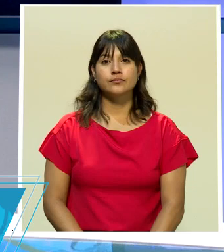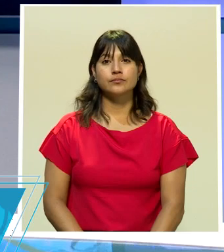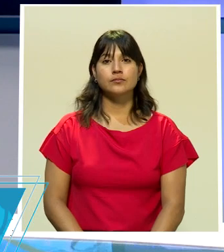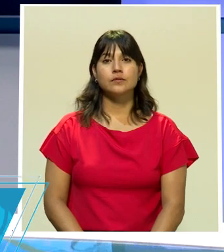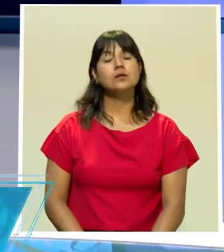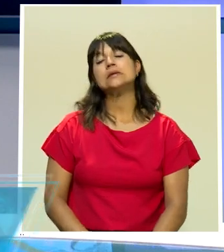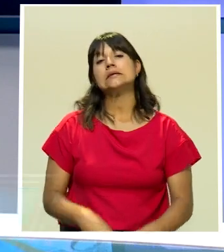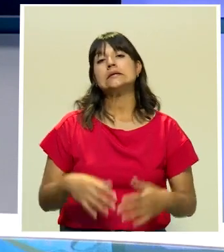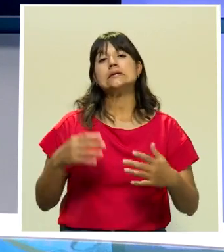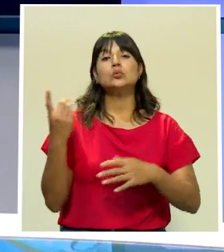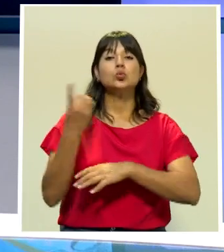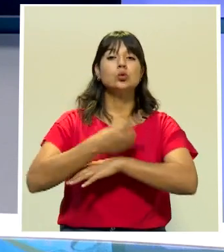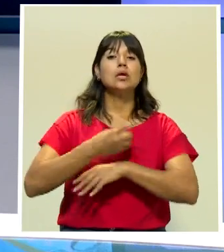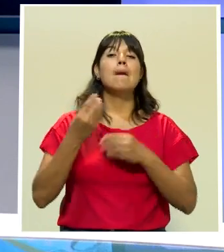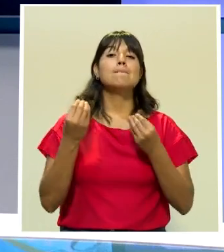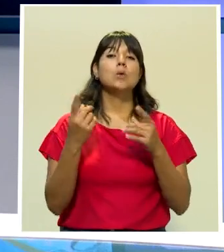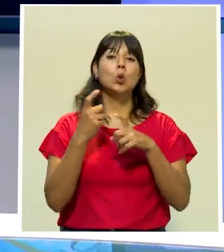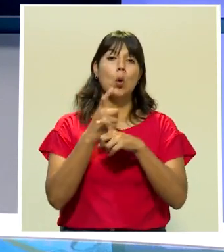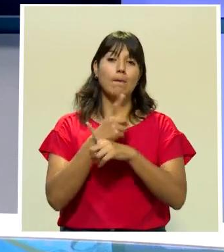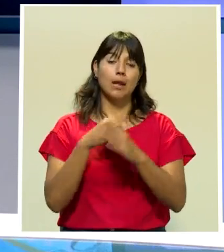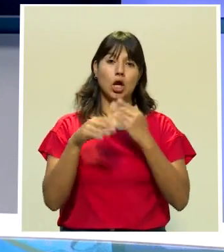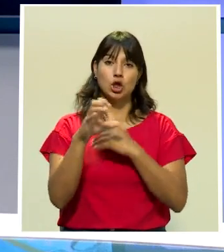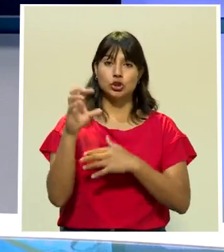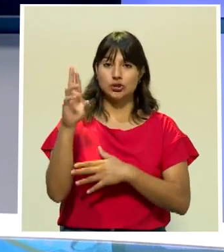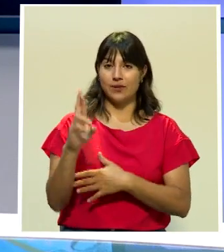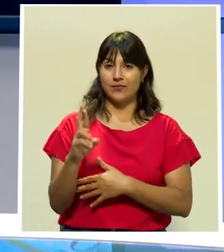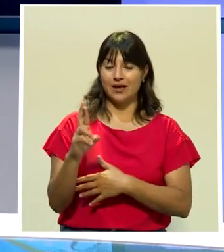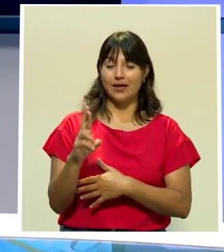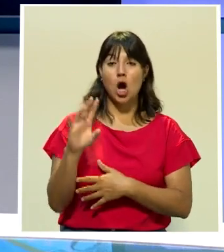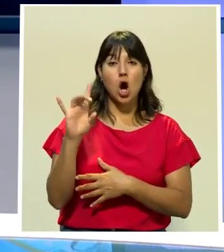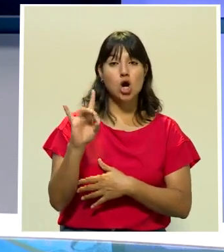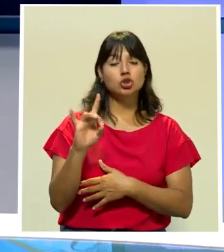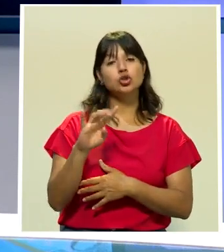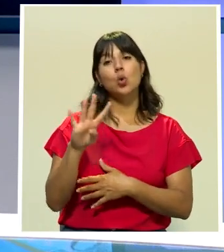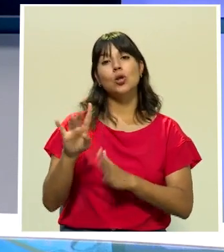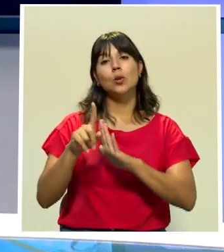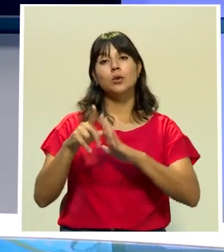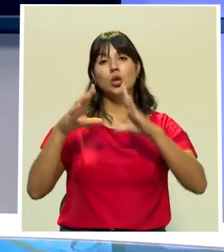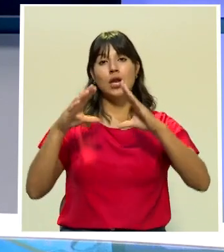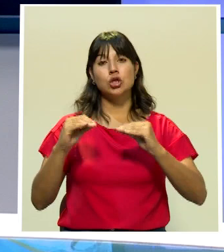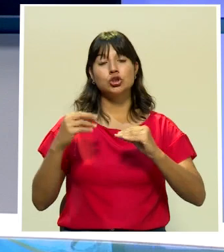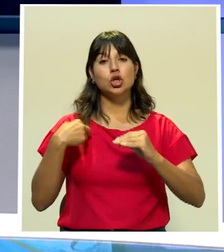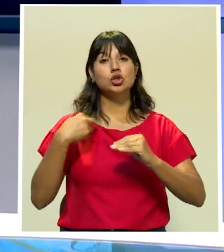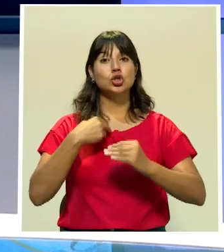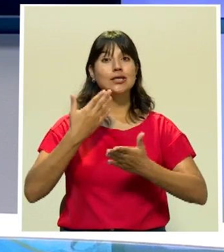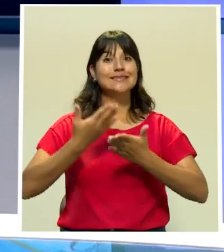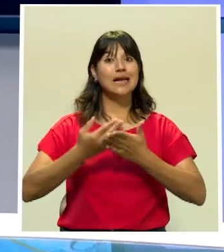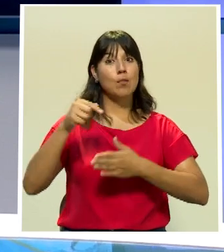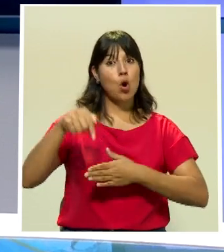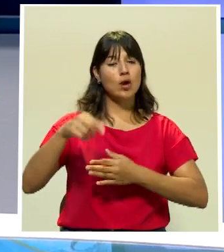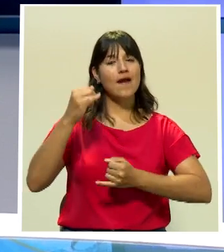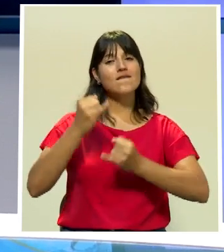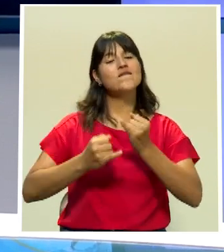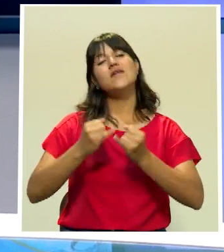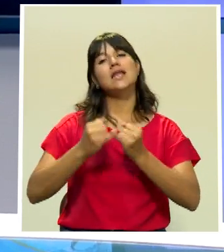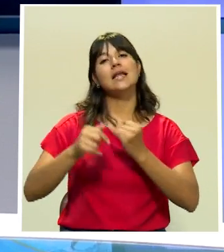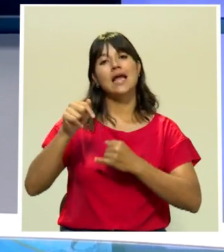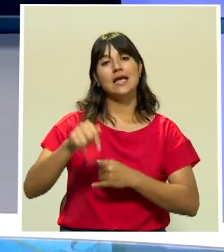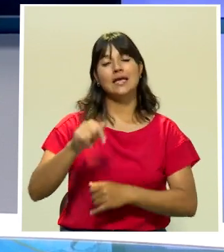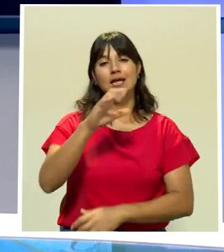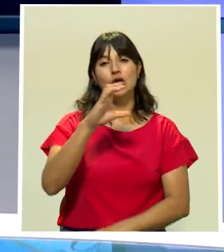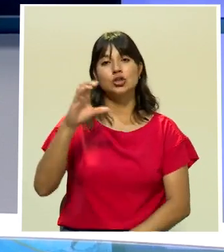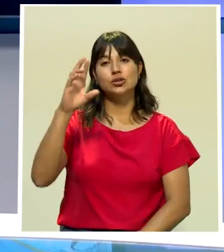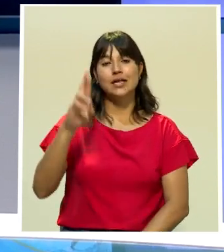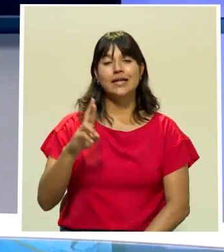Días complejos en nuestro país. A las 8 de la noche, con 4 minutos, llegamos por hoy al final de esta edición